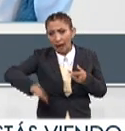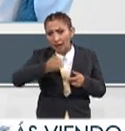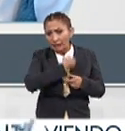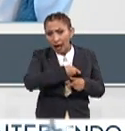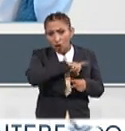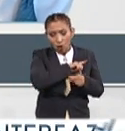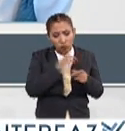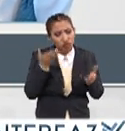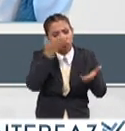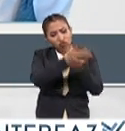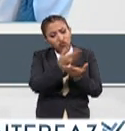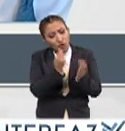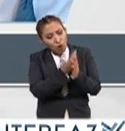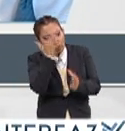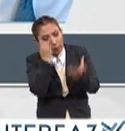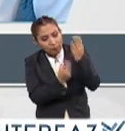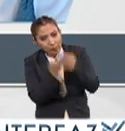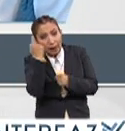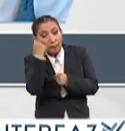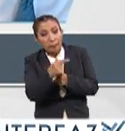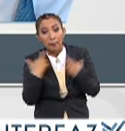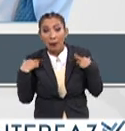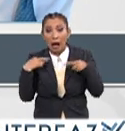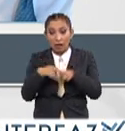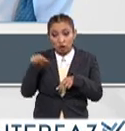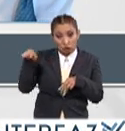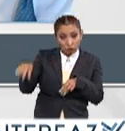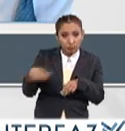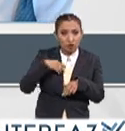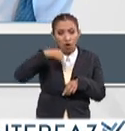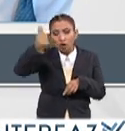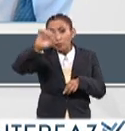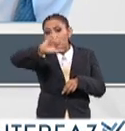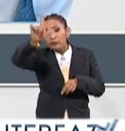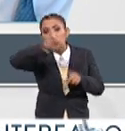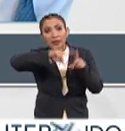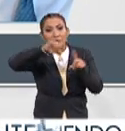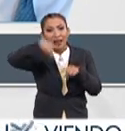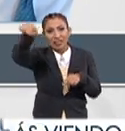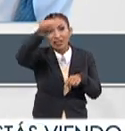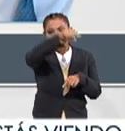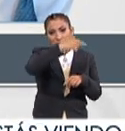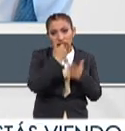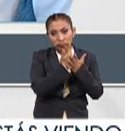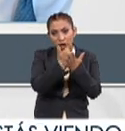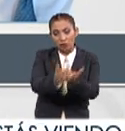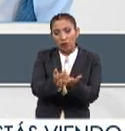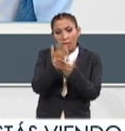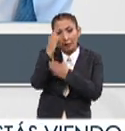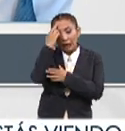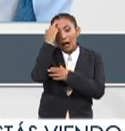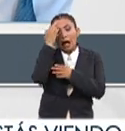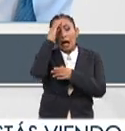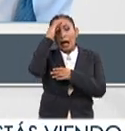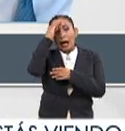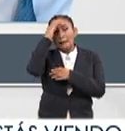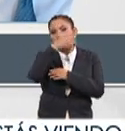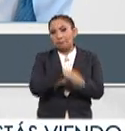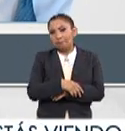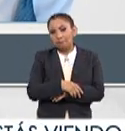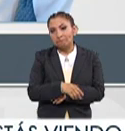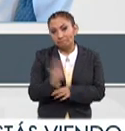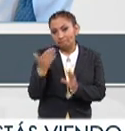la salud se han acercado mucho a tomar este curso, profesores y otros profesionistas que les ha permitido retomar esto, que